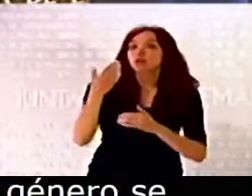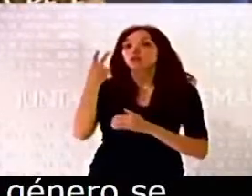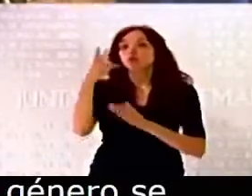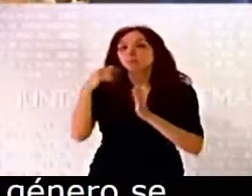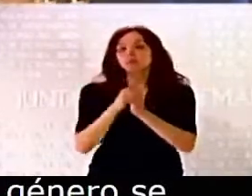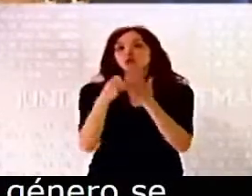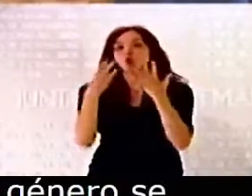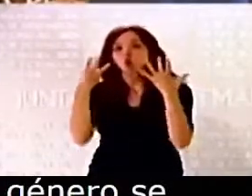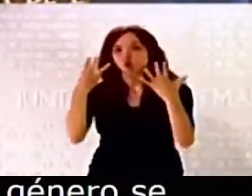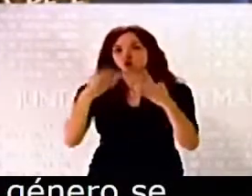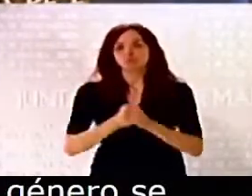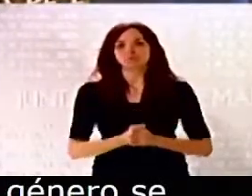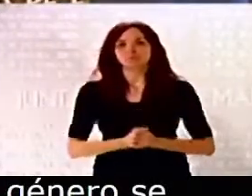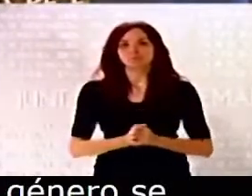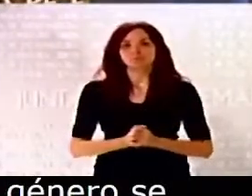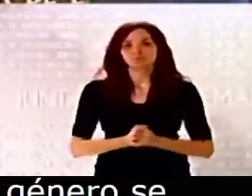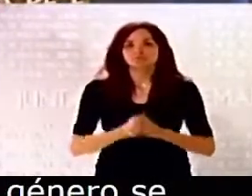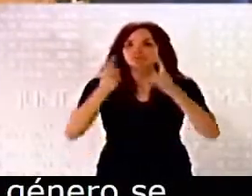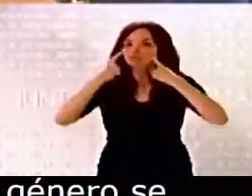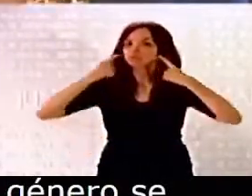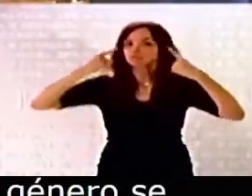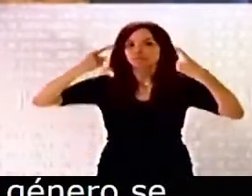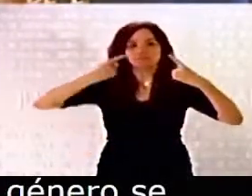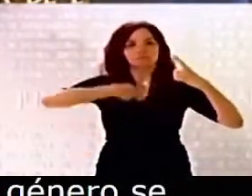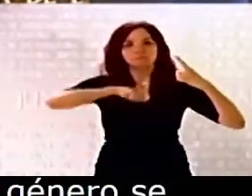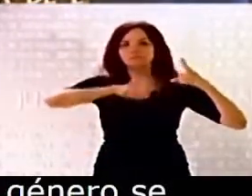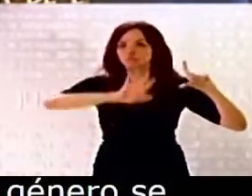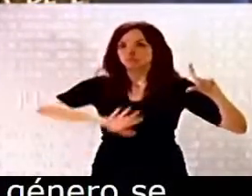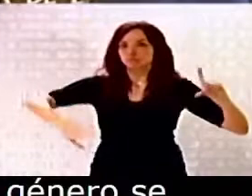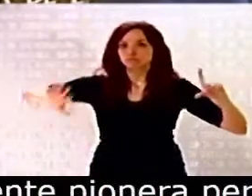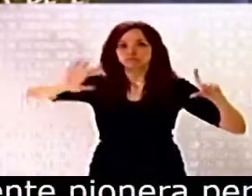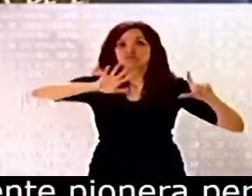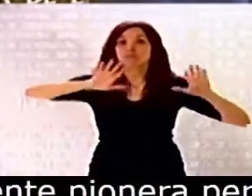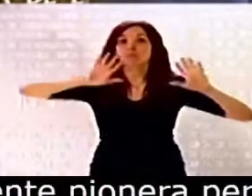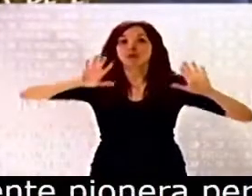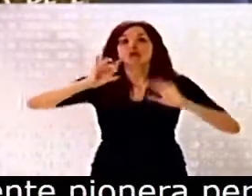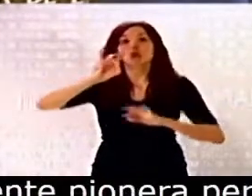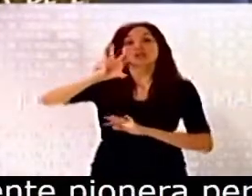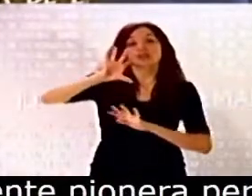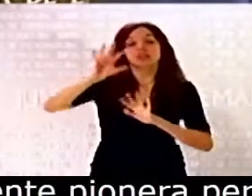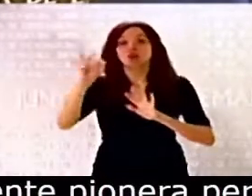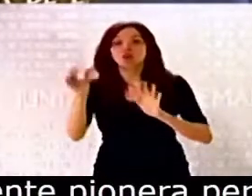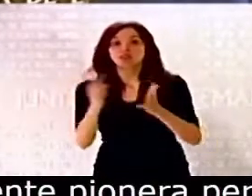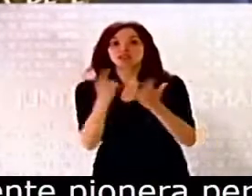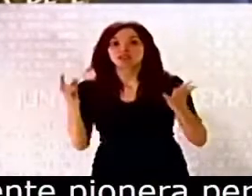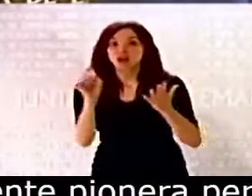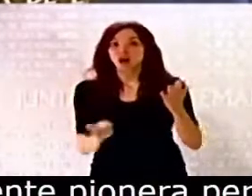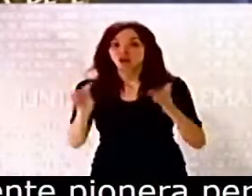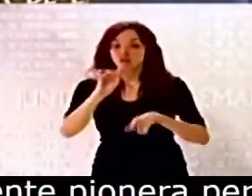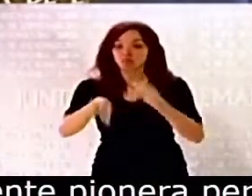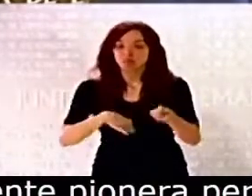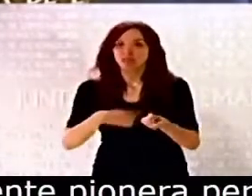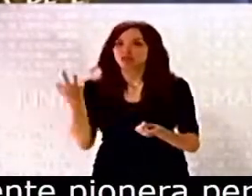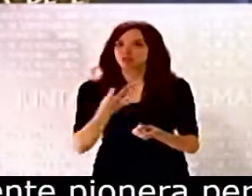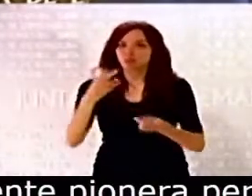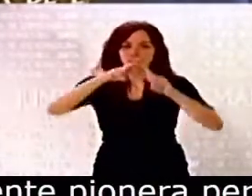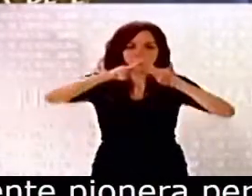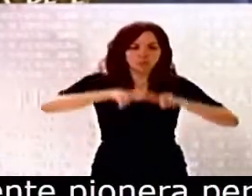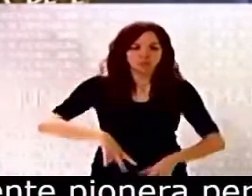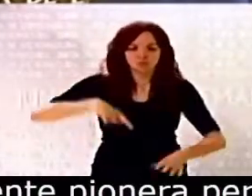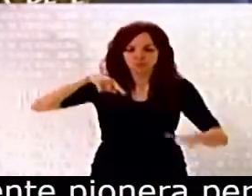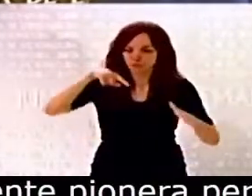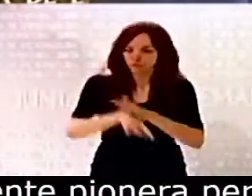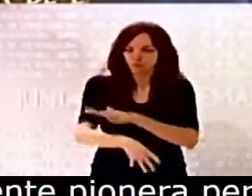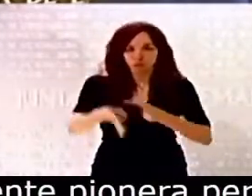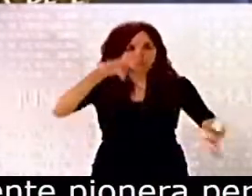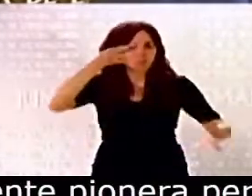potente, es una red pionera en nuestro país, pero 15, 16 años después entiendo la necesidad de una revisión en profundidad de